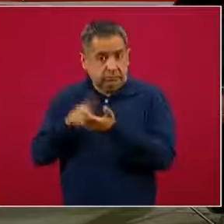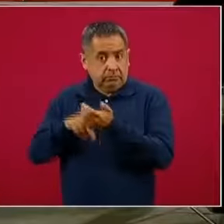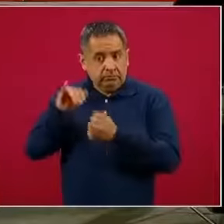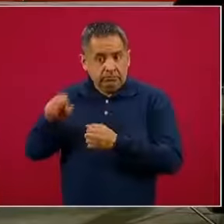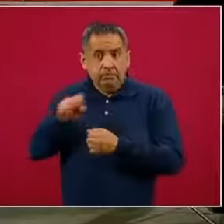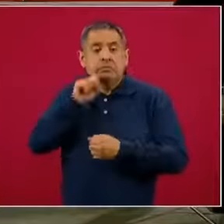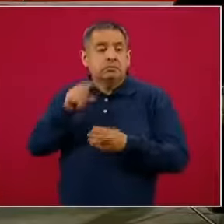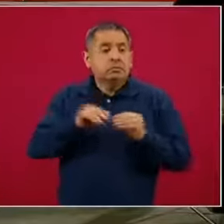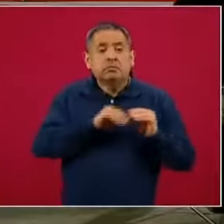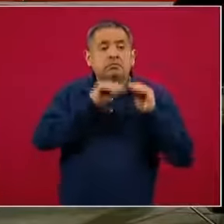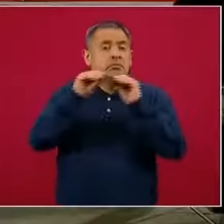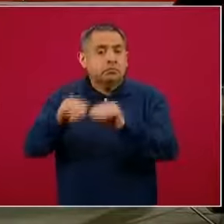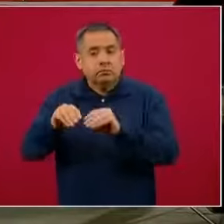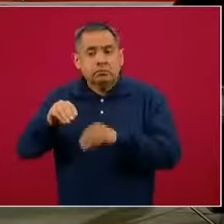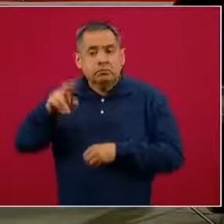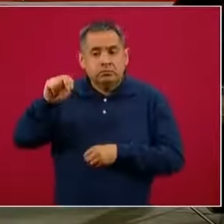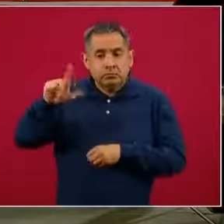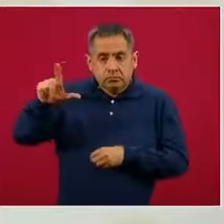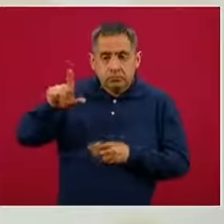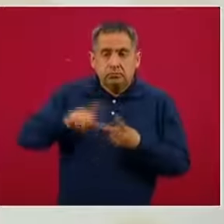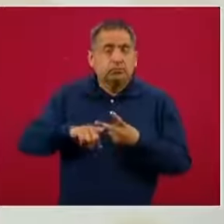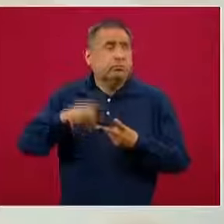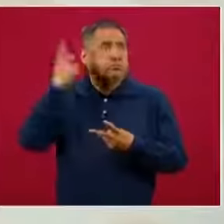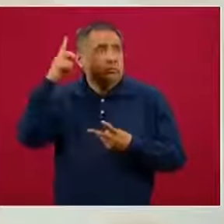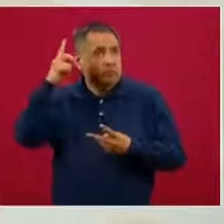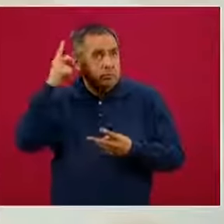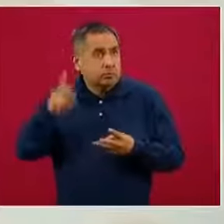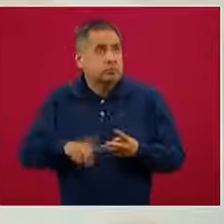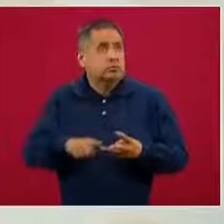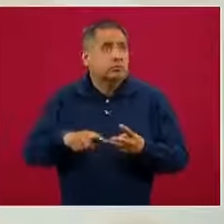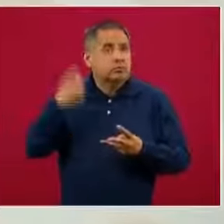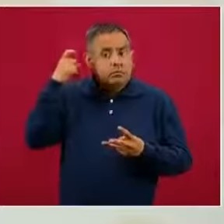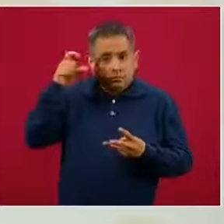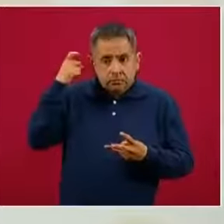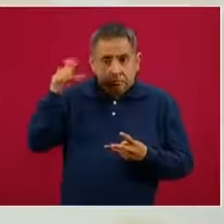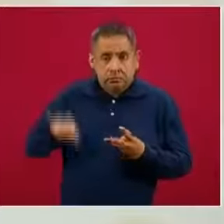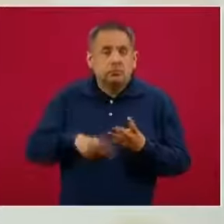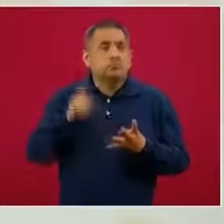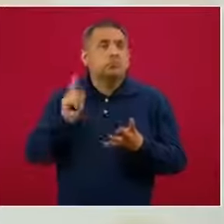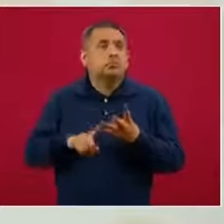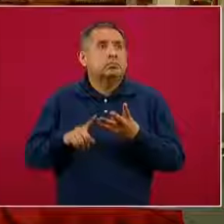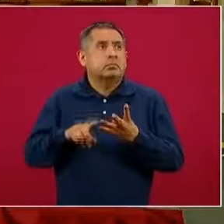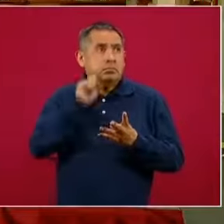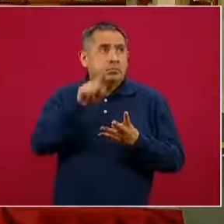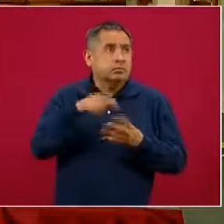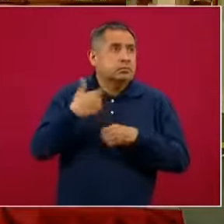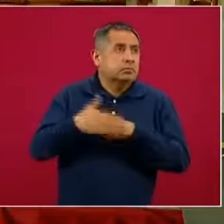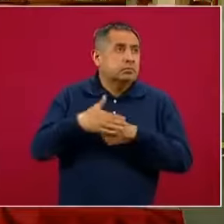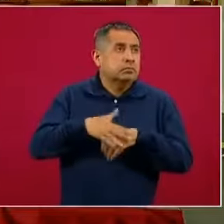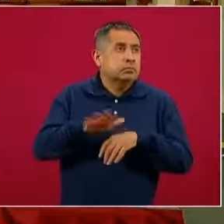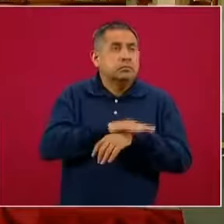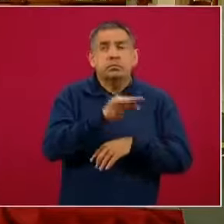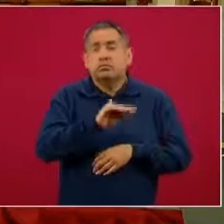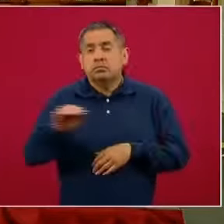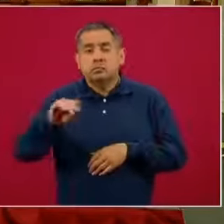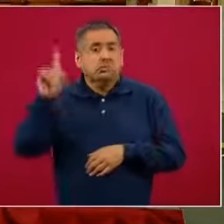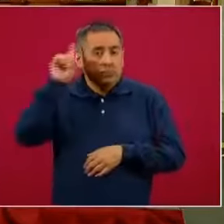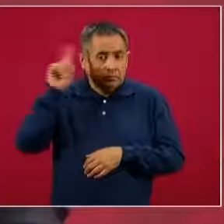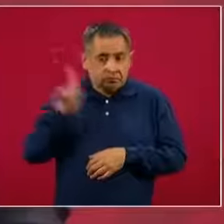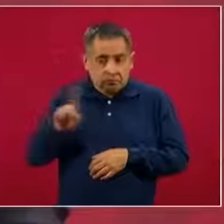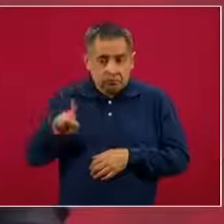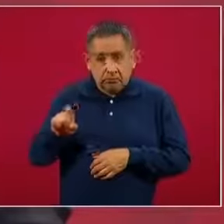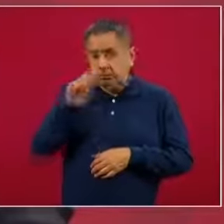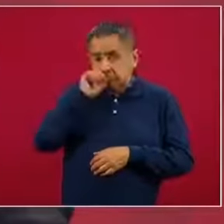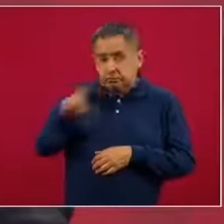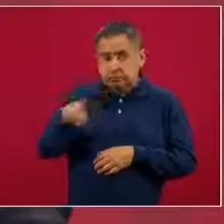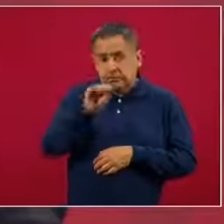Nuevo León, en Durango, en Querétaro y próximamente también van a estar en Zacatecas.